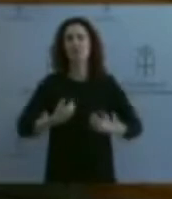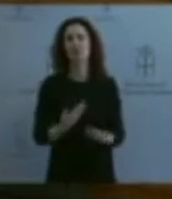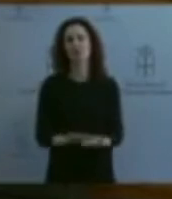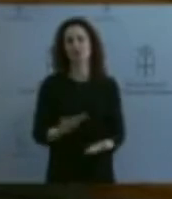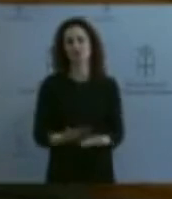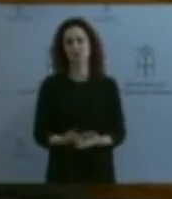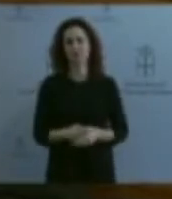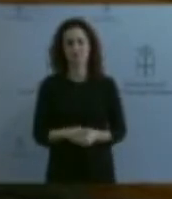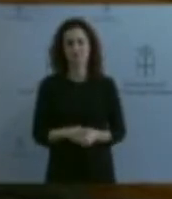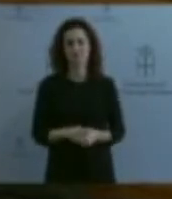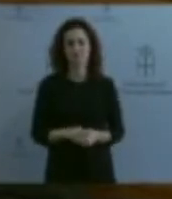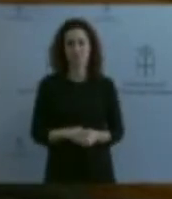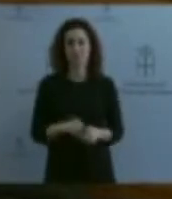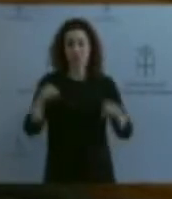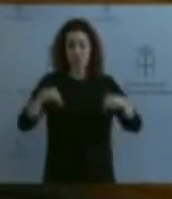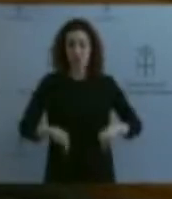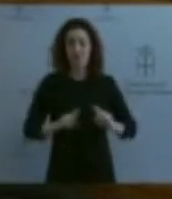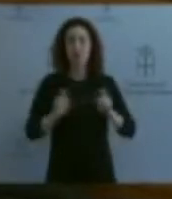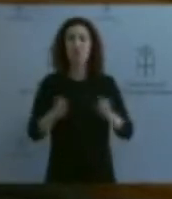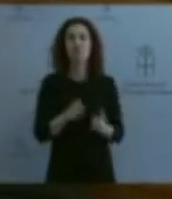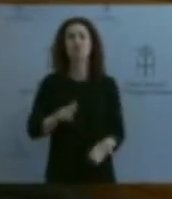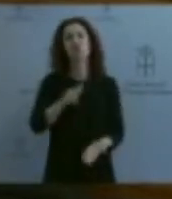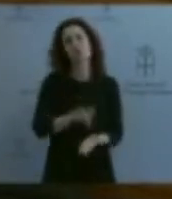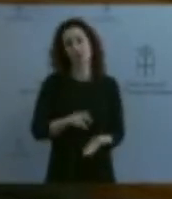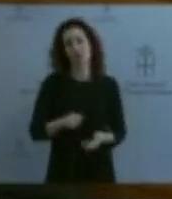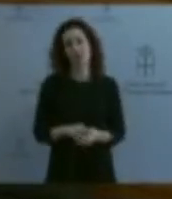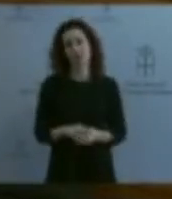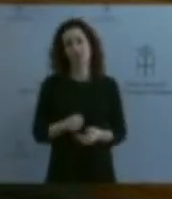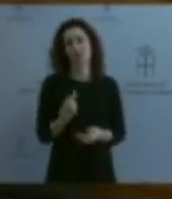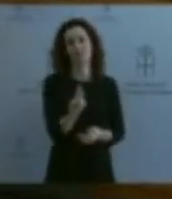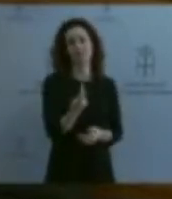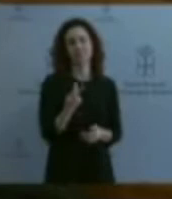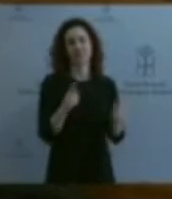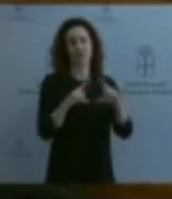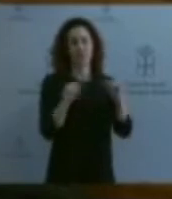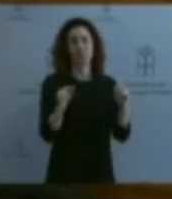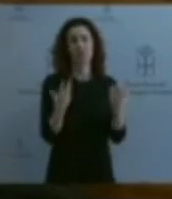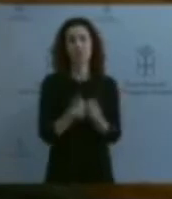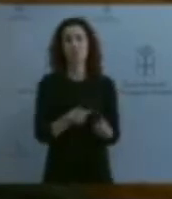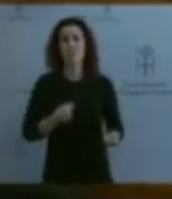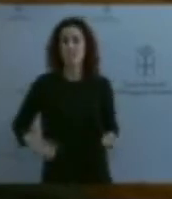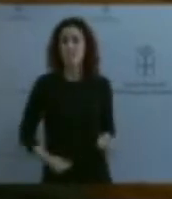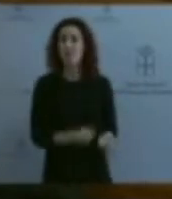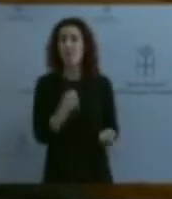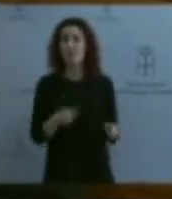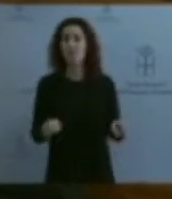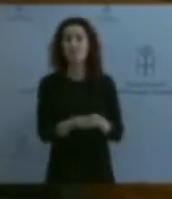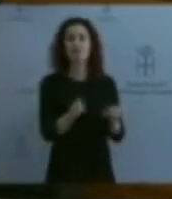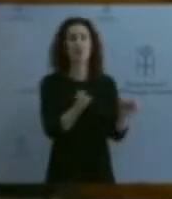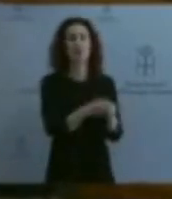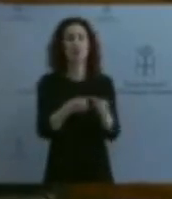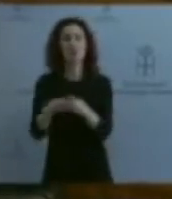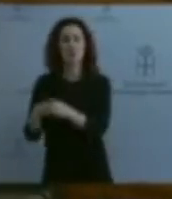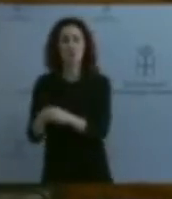reunión, ustedes y nosotros, el Gobierno de Asturias y Podemos, que como otros grupos nos han hecho llegar un documento de propuestas para los